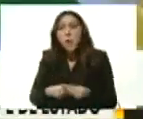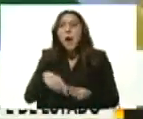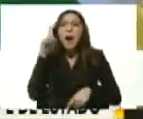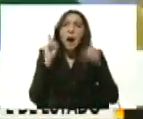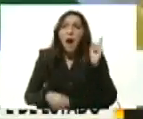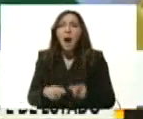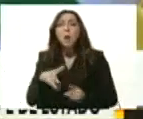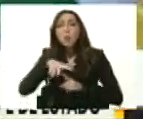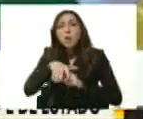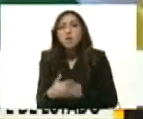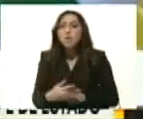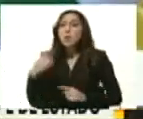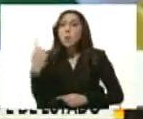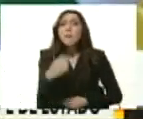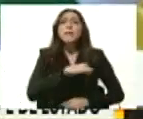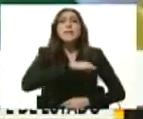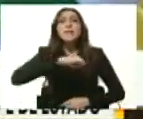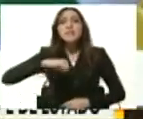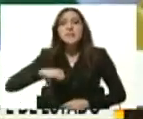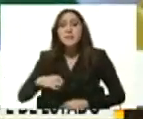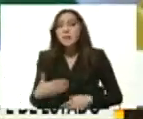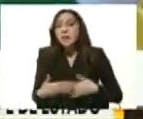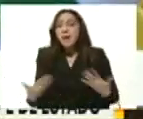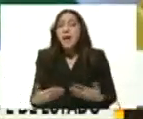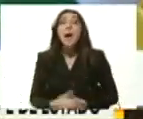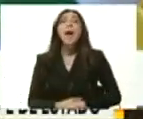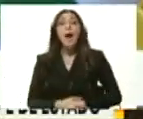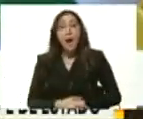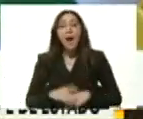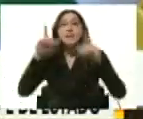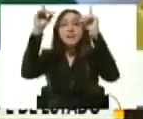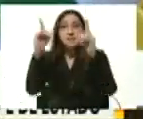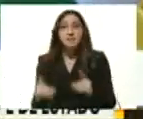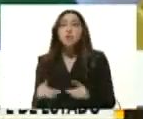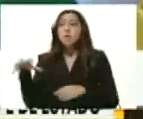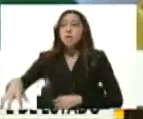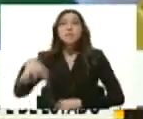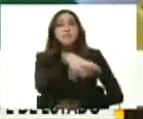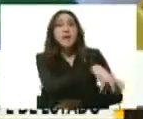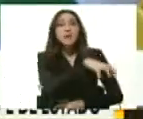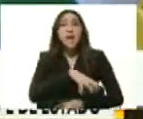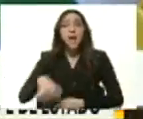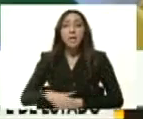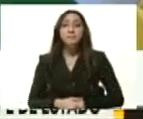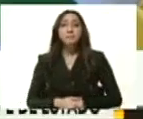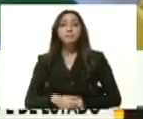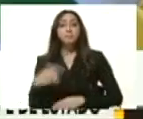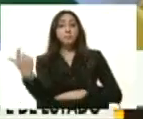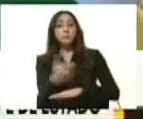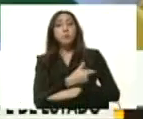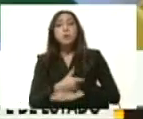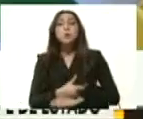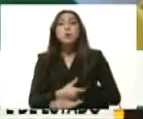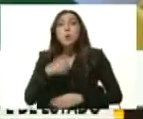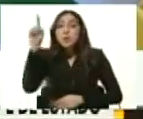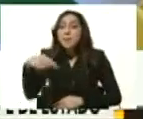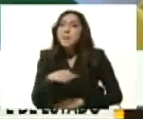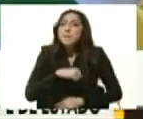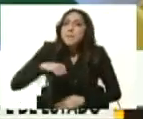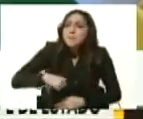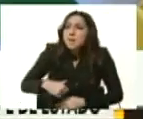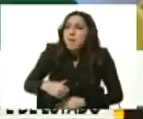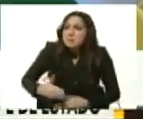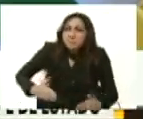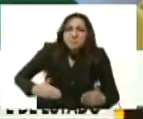que dependen únicamente de decisiones estatales. Una organización privada no puede